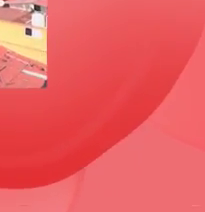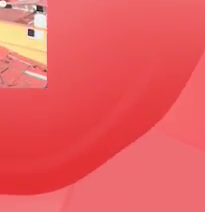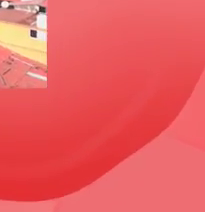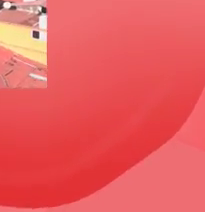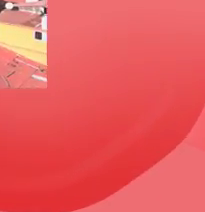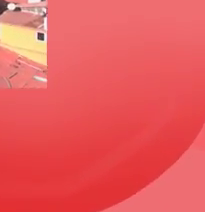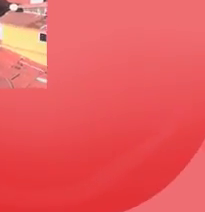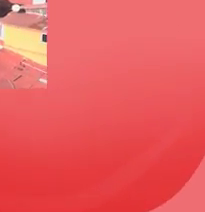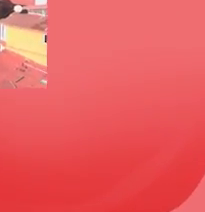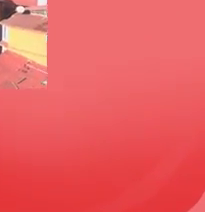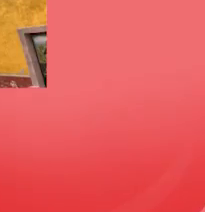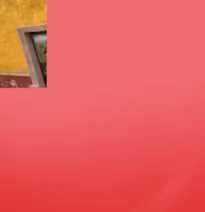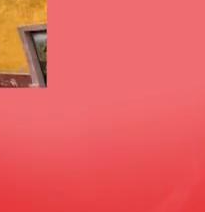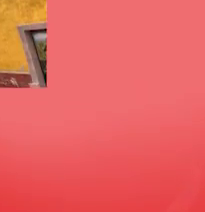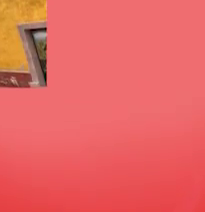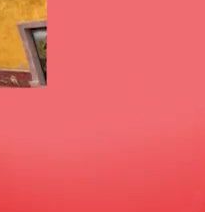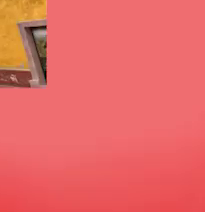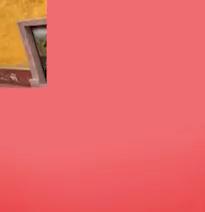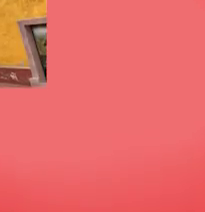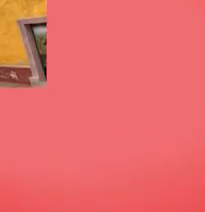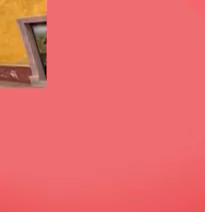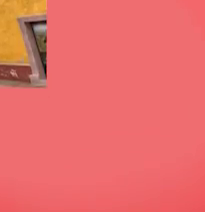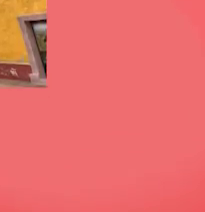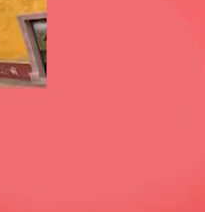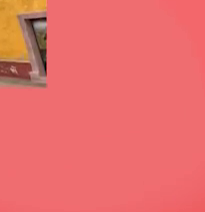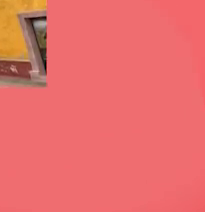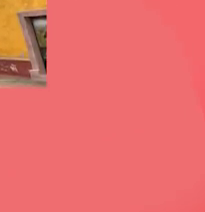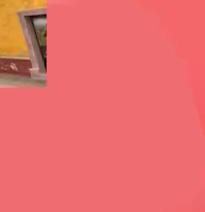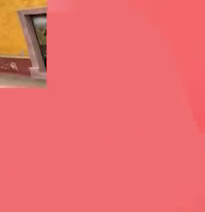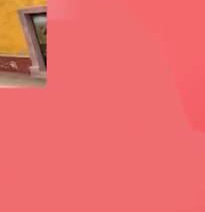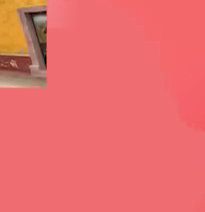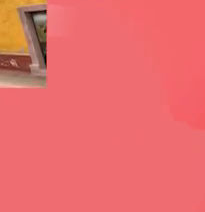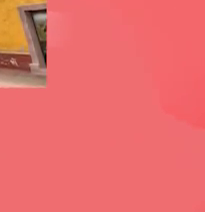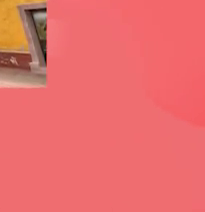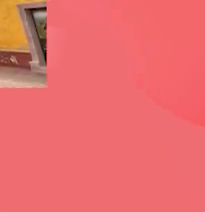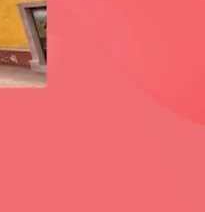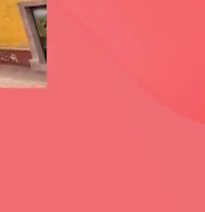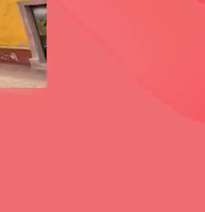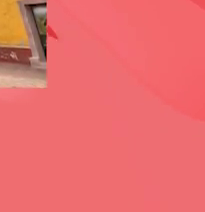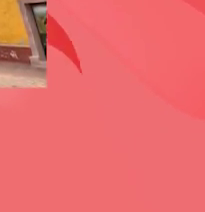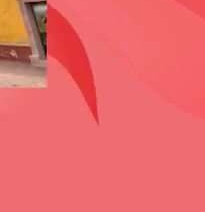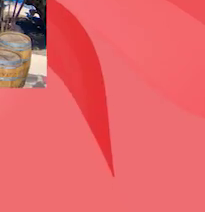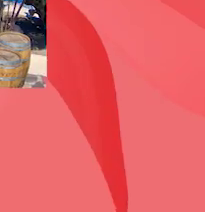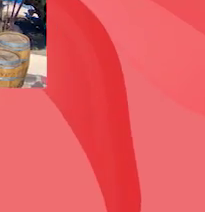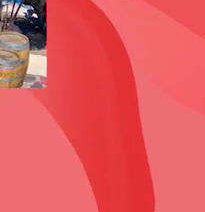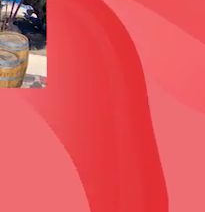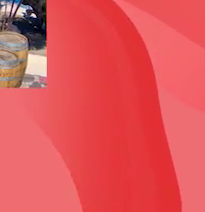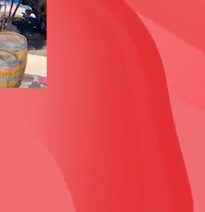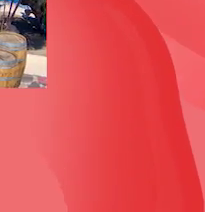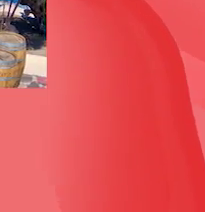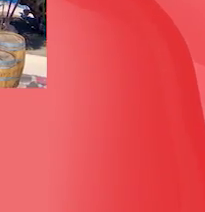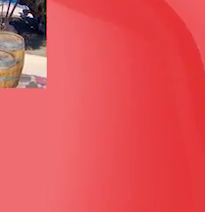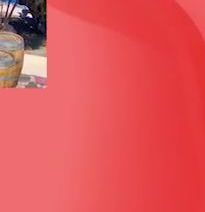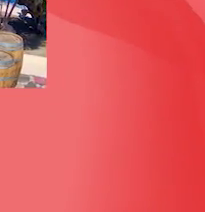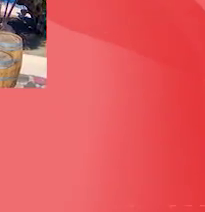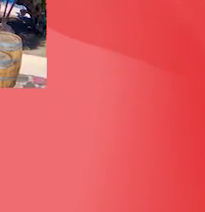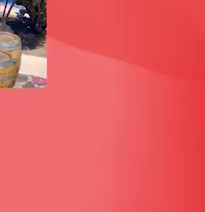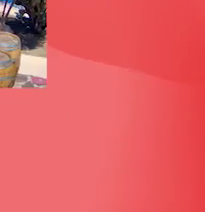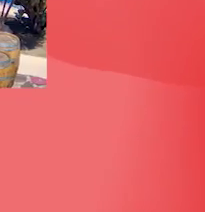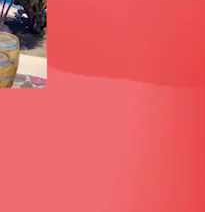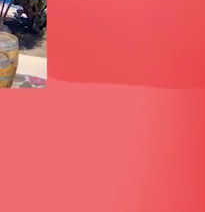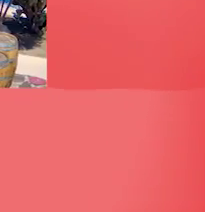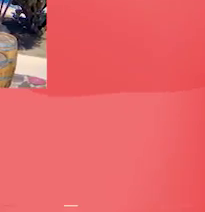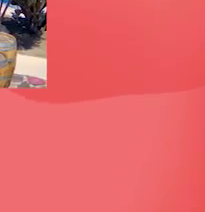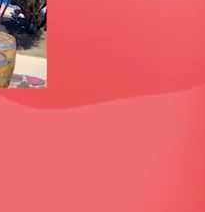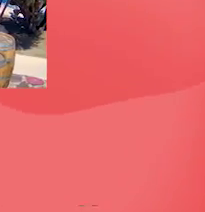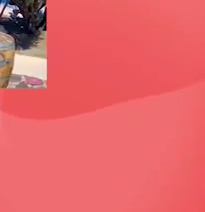mi corazón. Soy Querétaro, de Querétaro, bienvenido todo el que lo